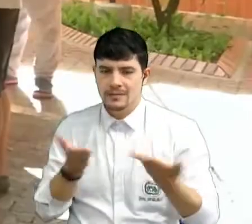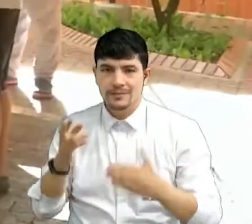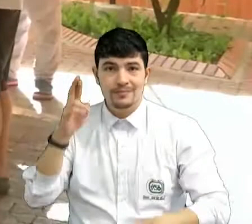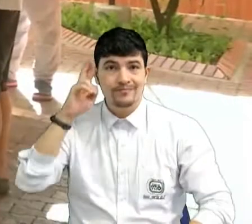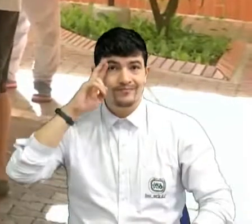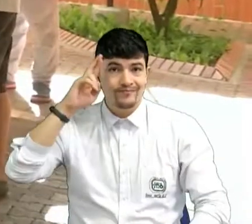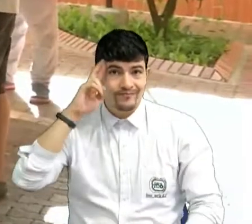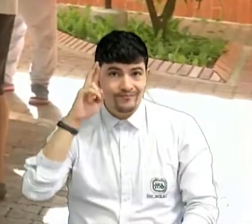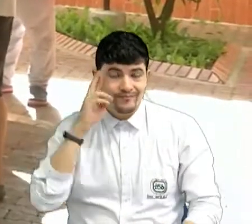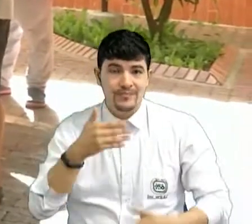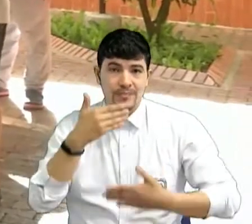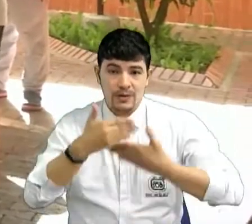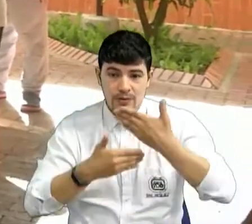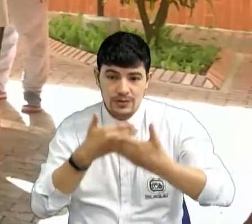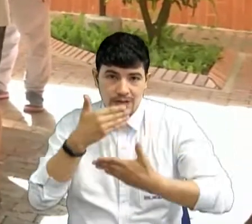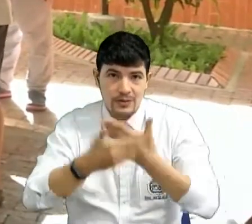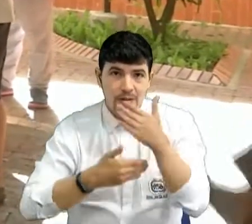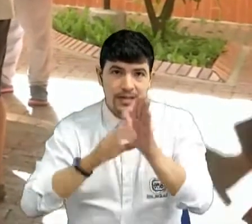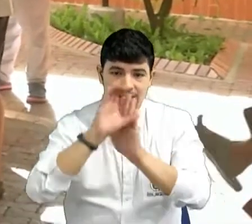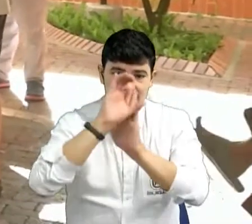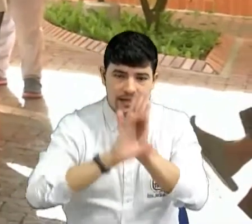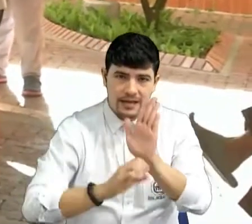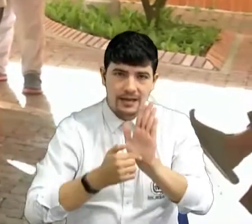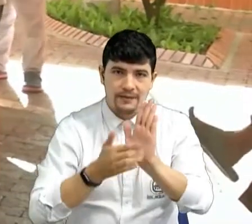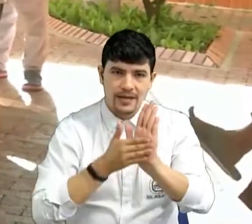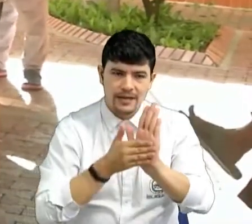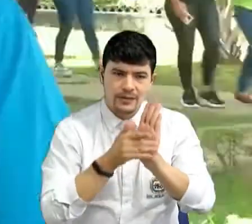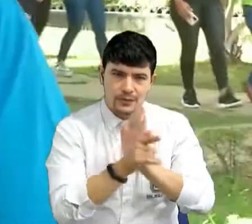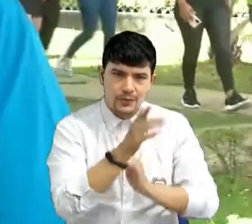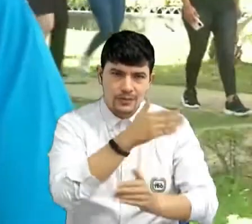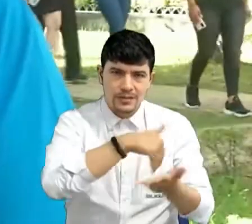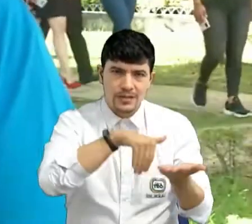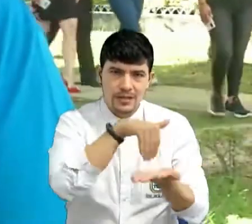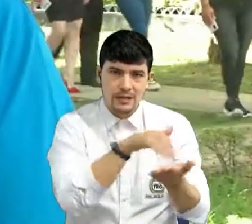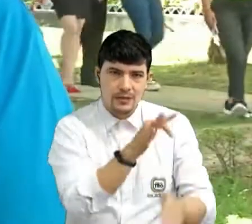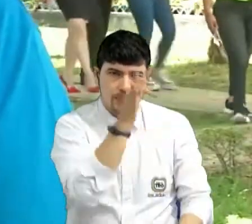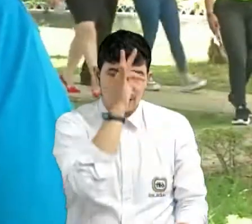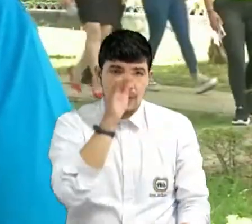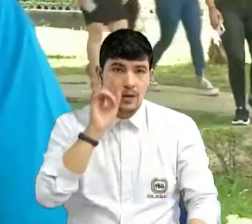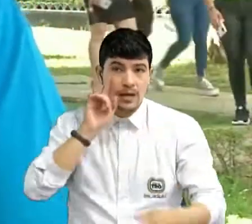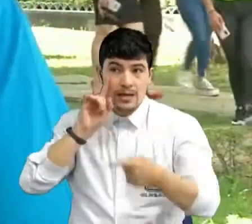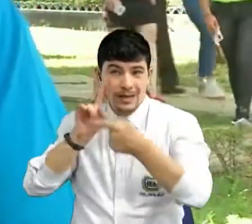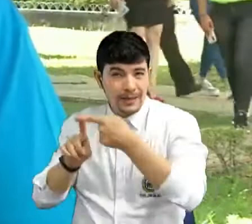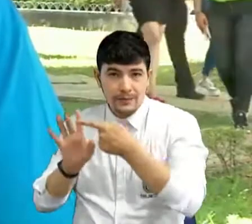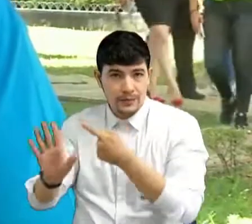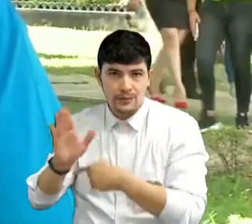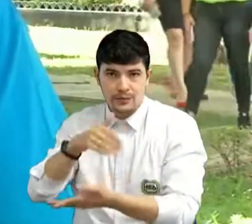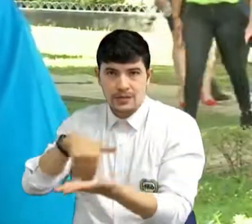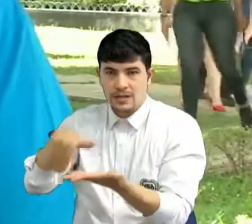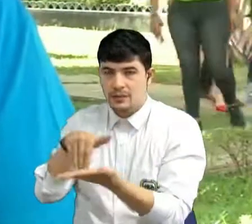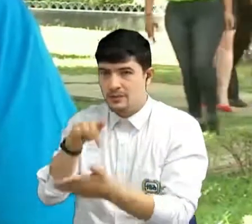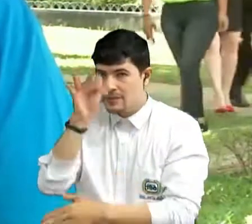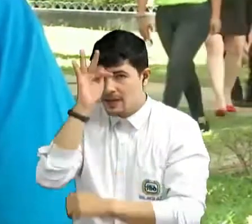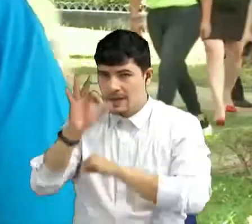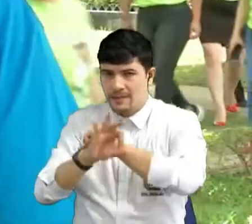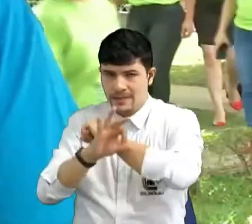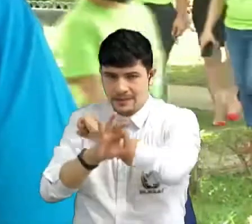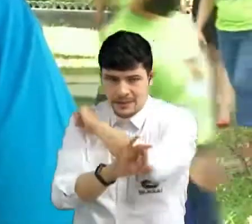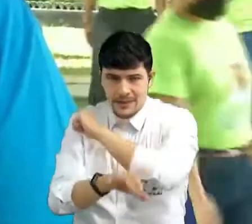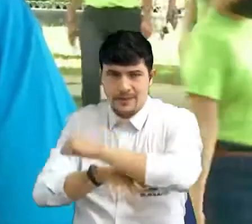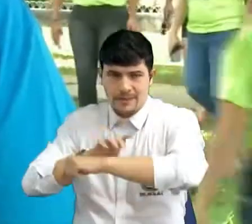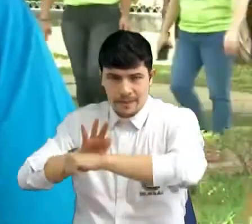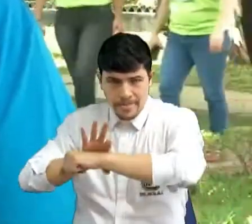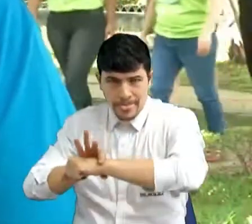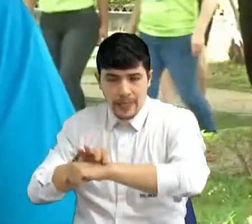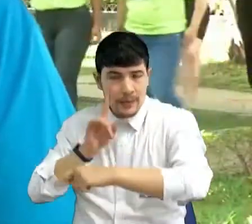proceso de certificación del centro psiquiátrico. ¿Qué estamos buscando como beneficios? Varios. El primer beneficio, sin lugar a dudas, es